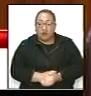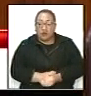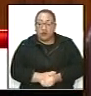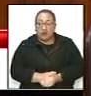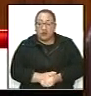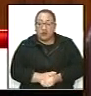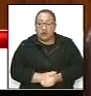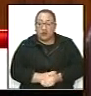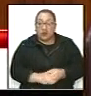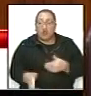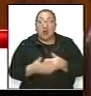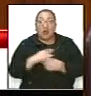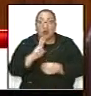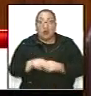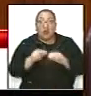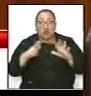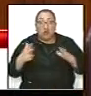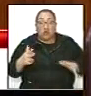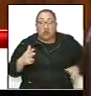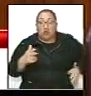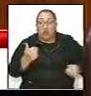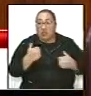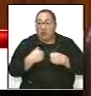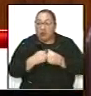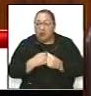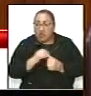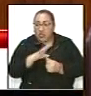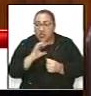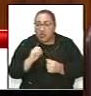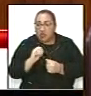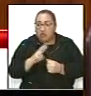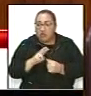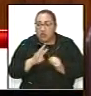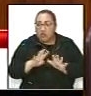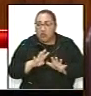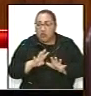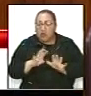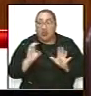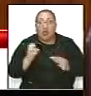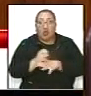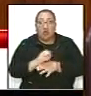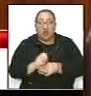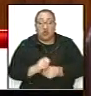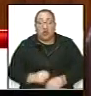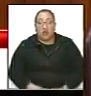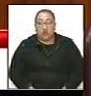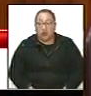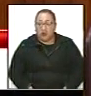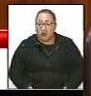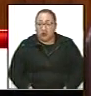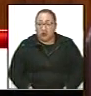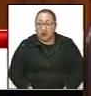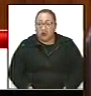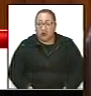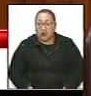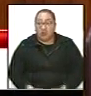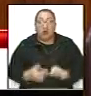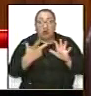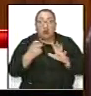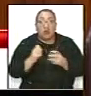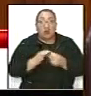Al cierre del 2018, contamos con 529 consejos, 80